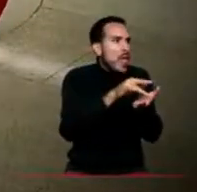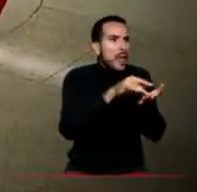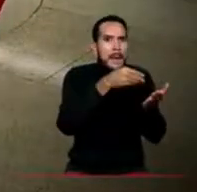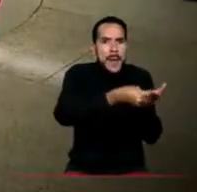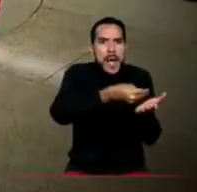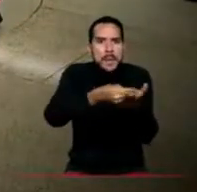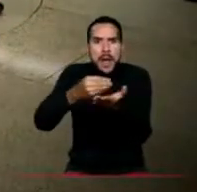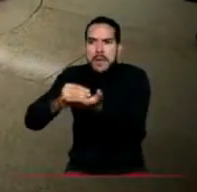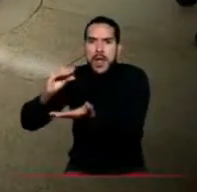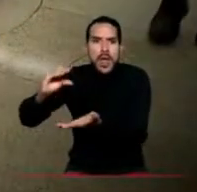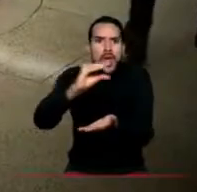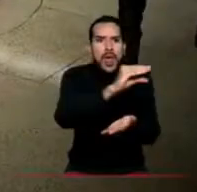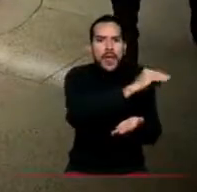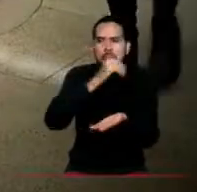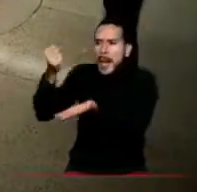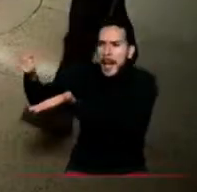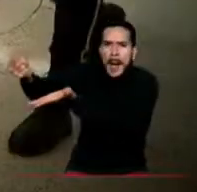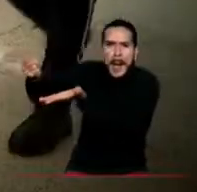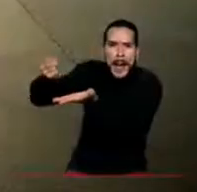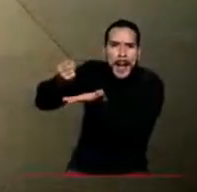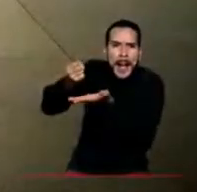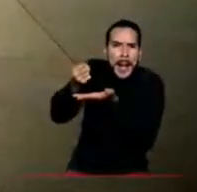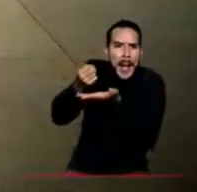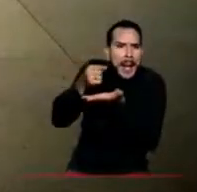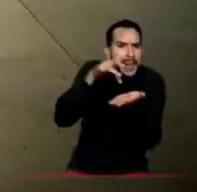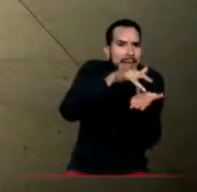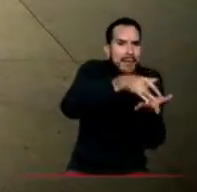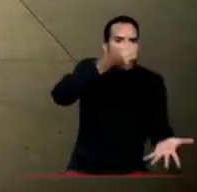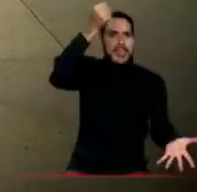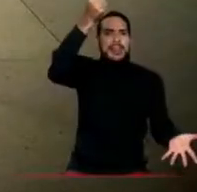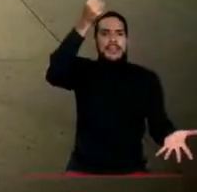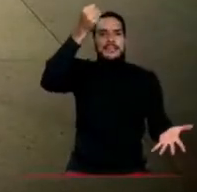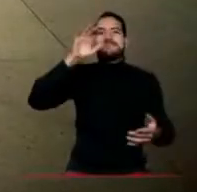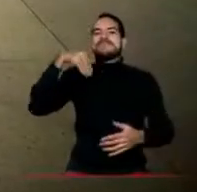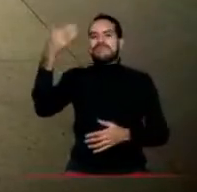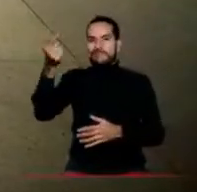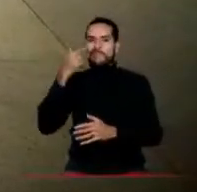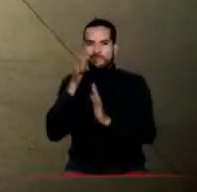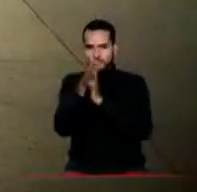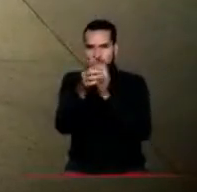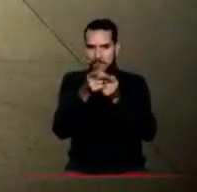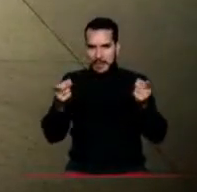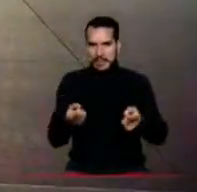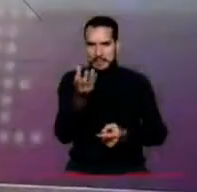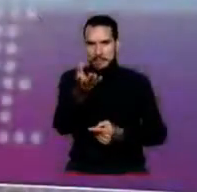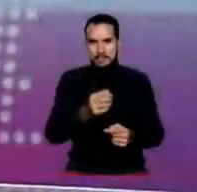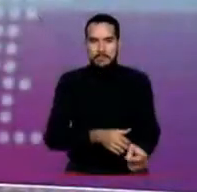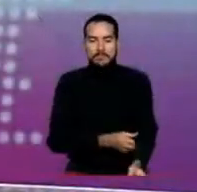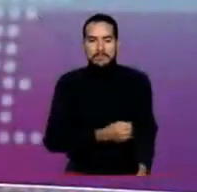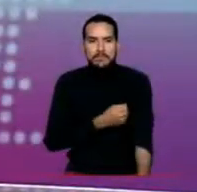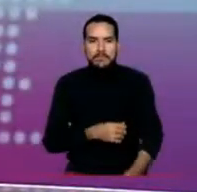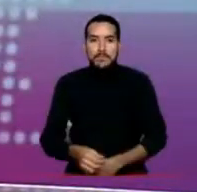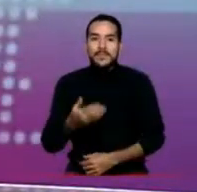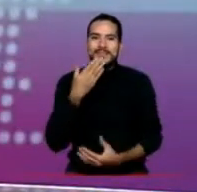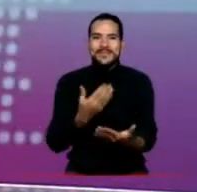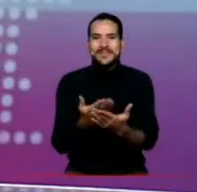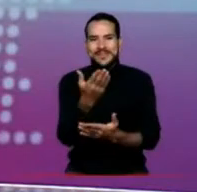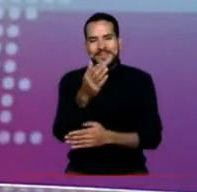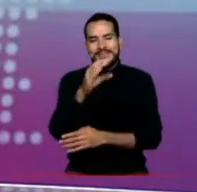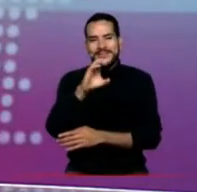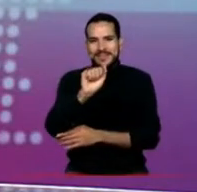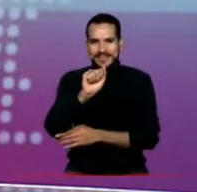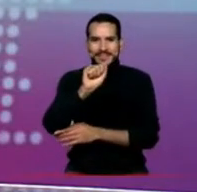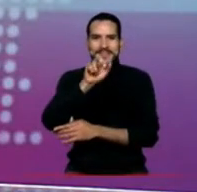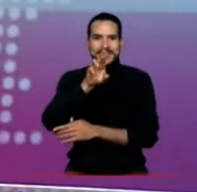más adelante volvemos con la ampliación de esta noticia aquí en el Hospital Mario Correa Rengifo. Carmen, la esperamos. Ahora conectamos